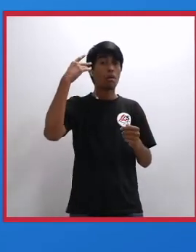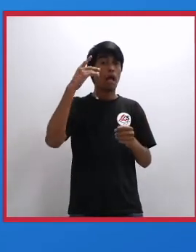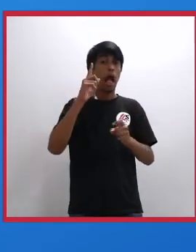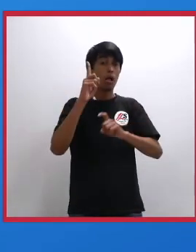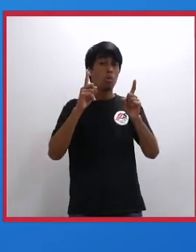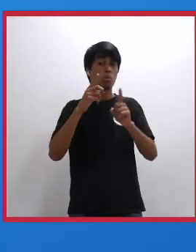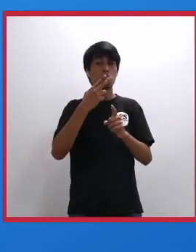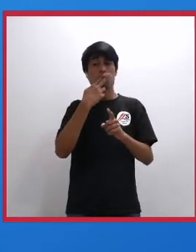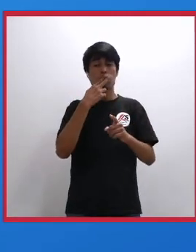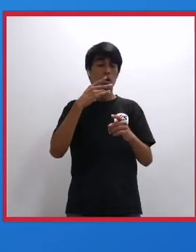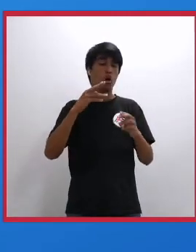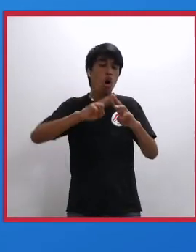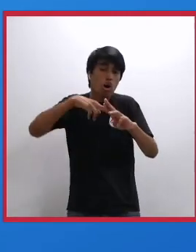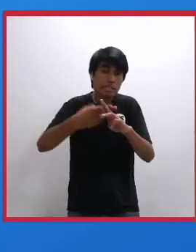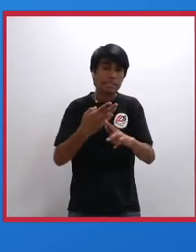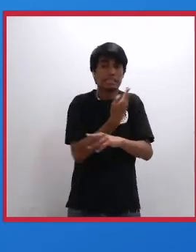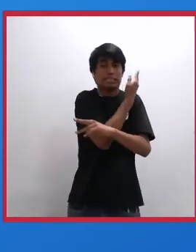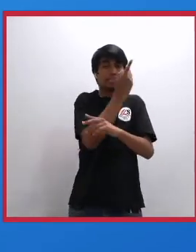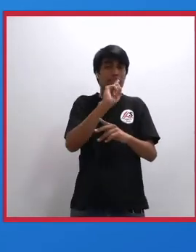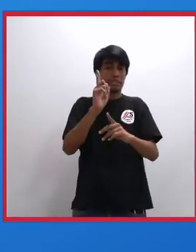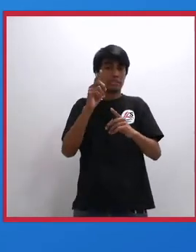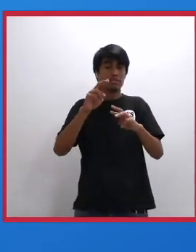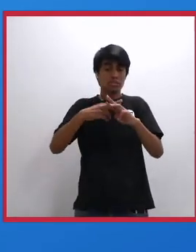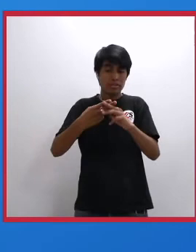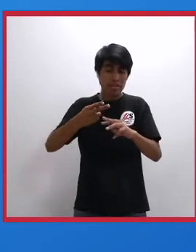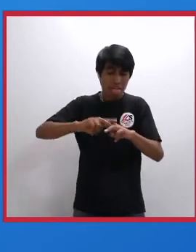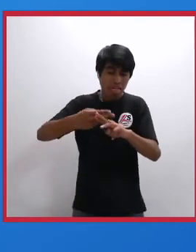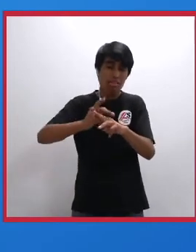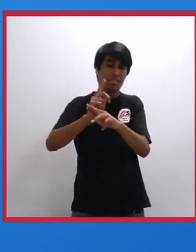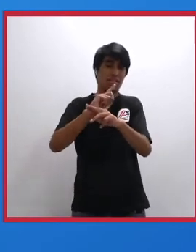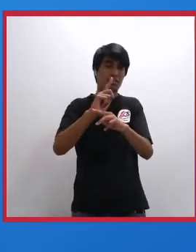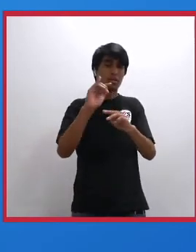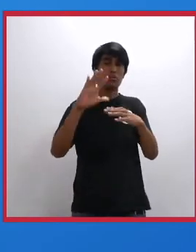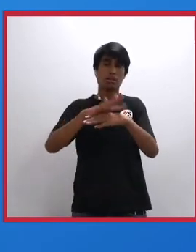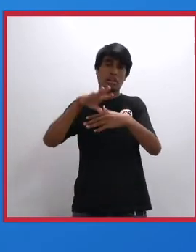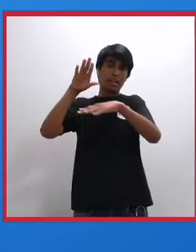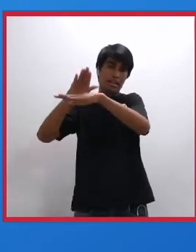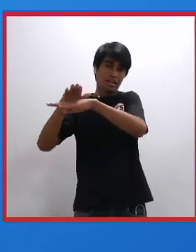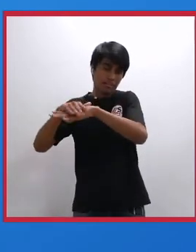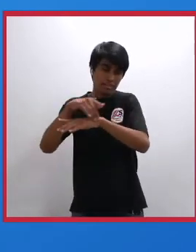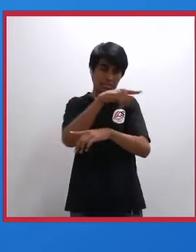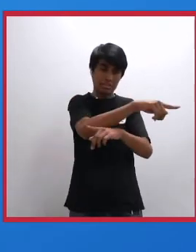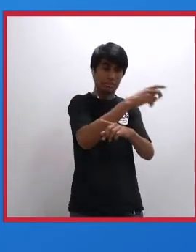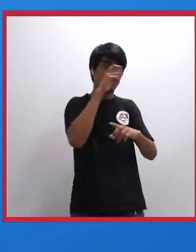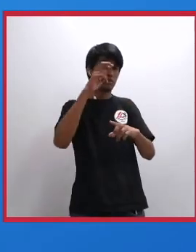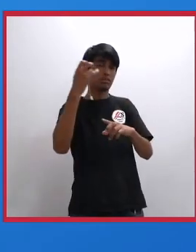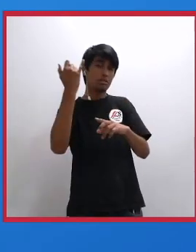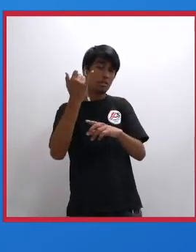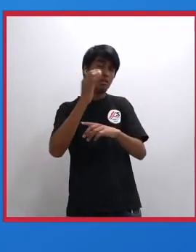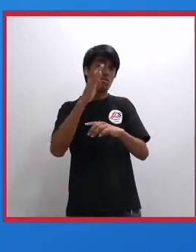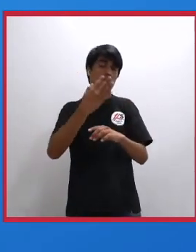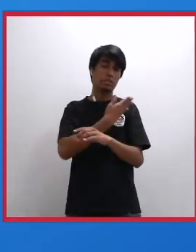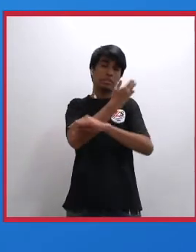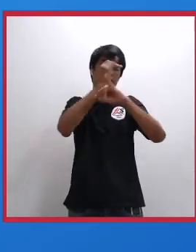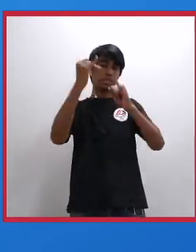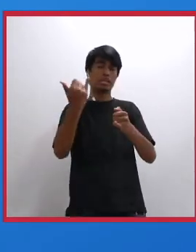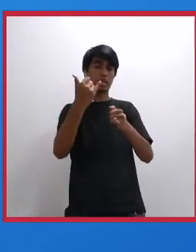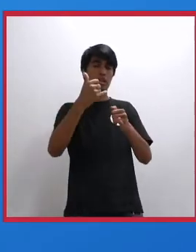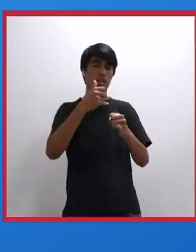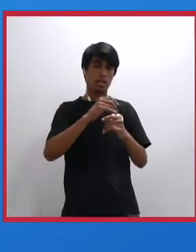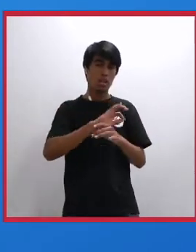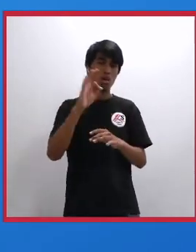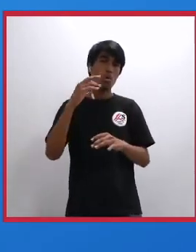medidas necesarias para que no vuelva a ocurrir o para que no nos ocurra, ¿verdad? De repente no es la